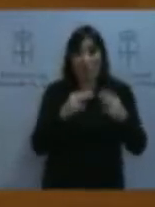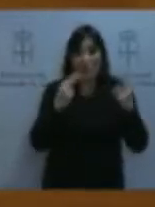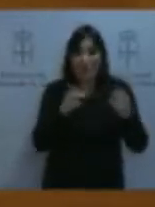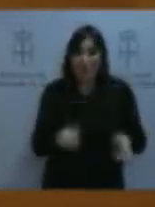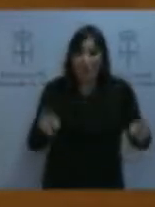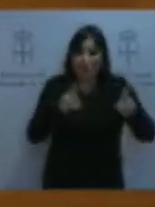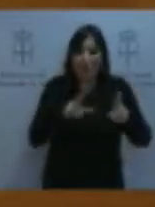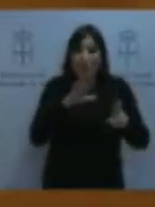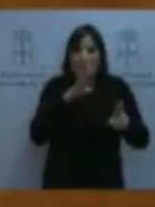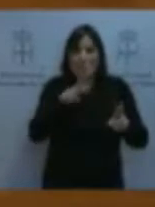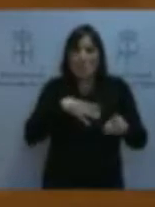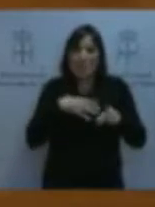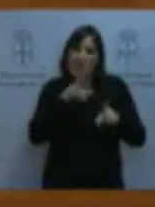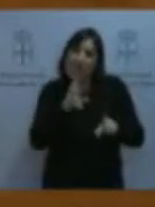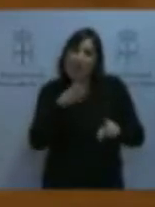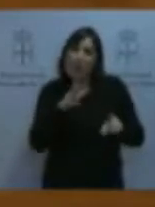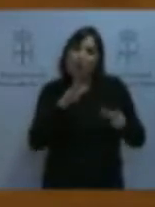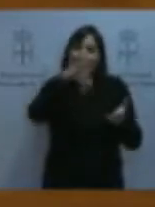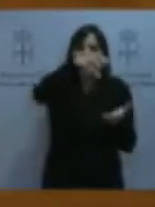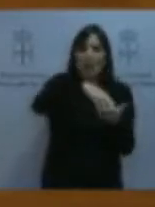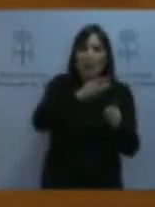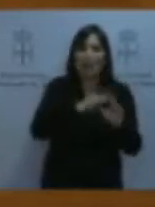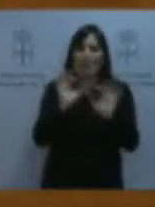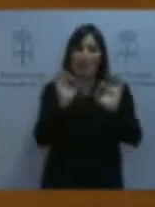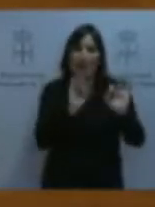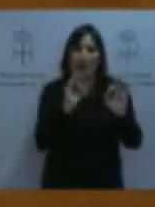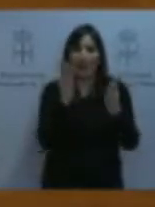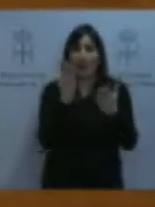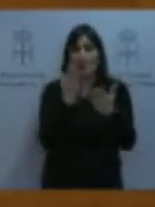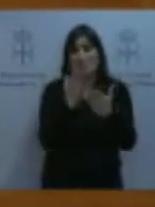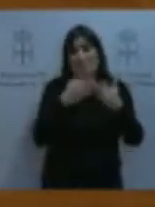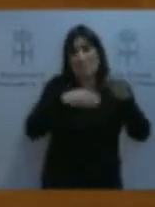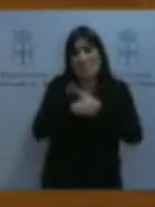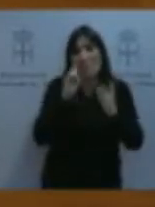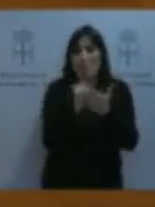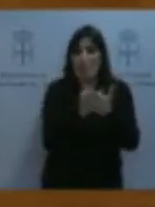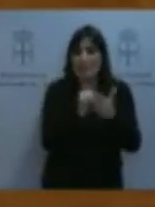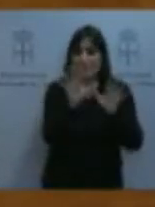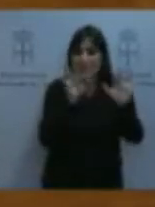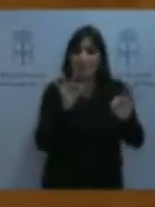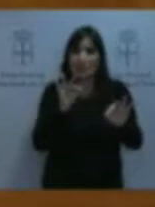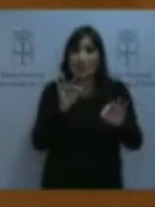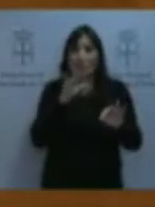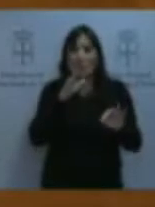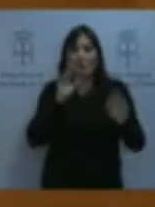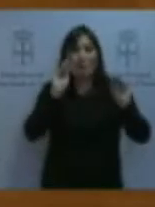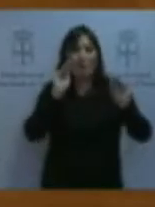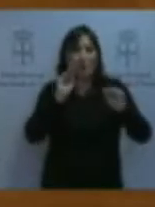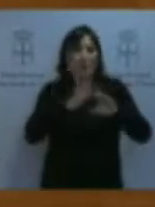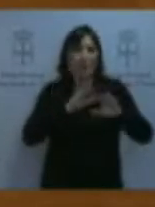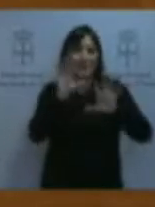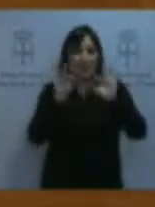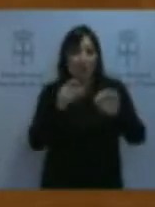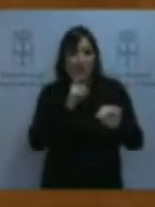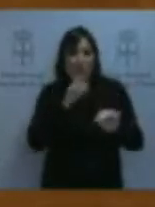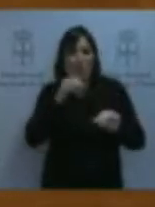de pruebas de acceso que elabore temarios de los procedimientos selectivos y ofrezca formación a todas y a todos los aspirantes que reúnan los requisitos objetivos necesarios